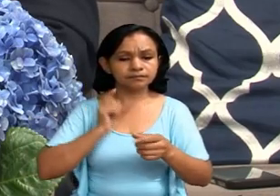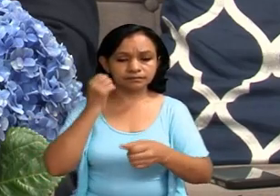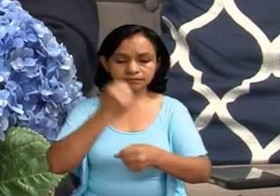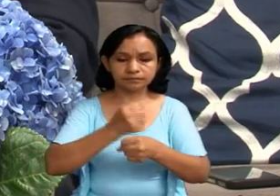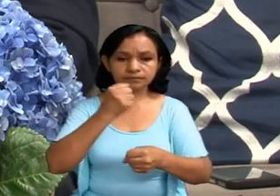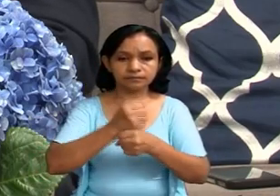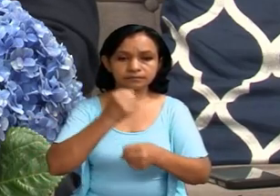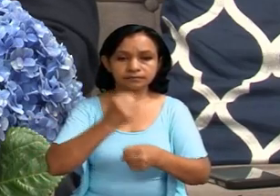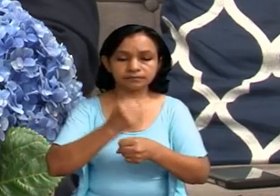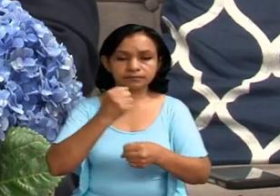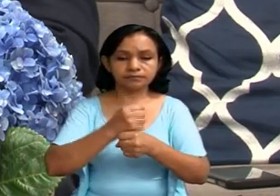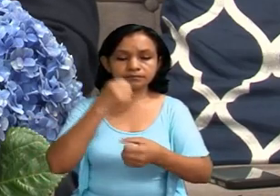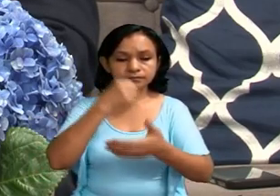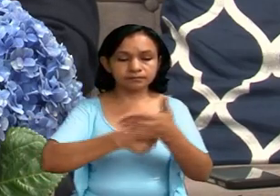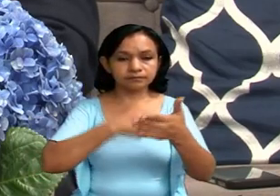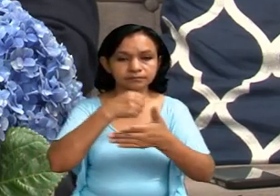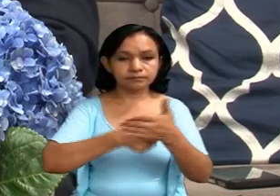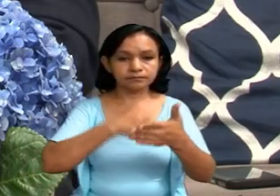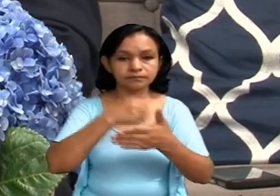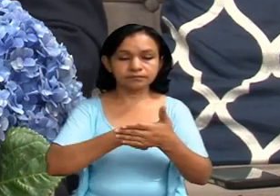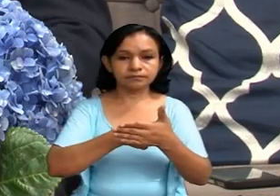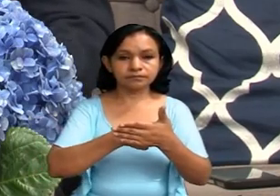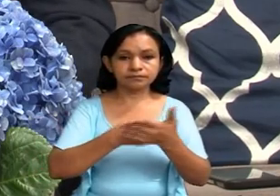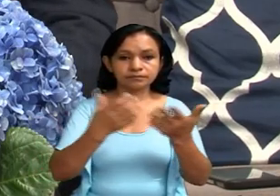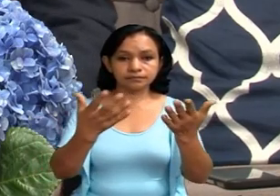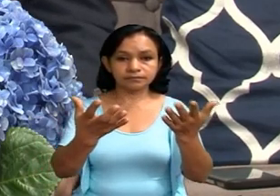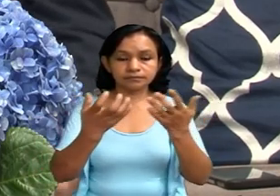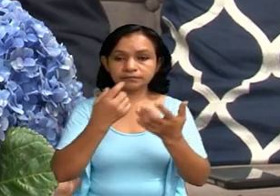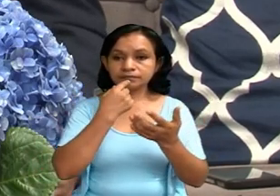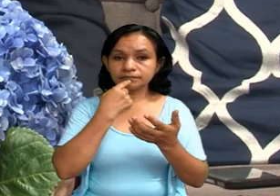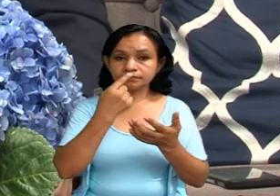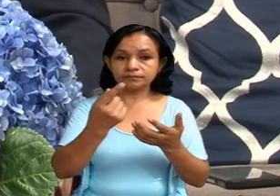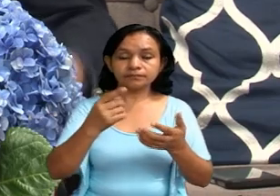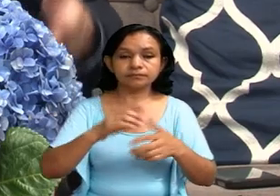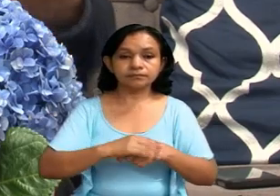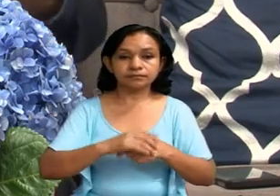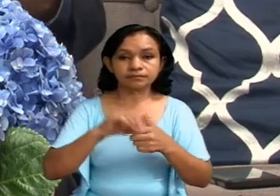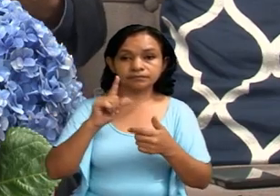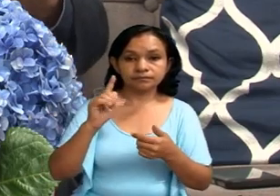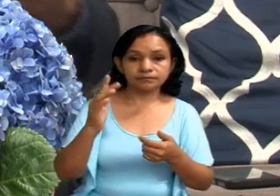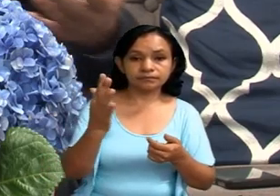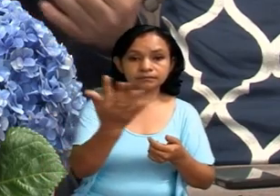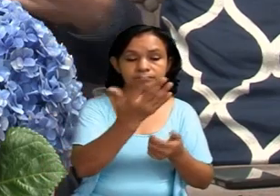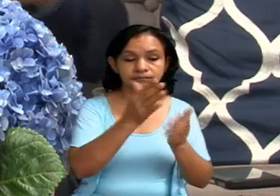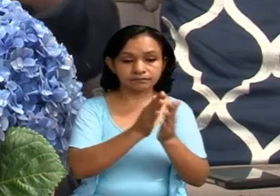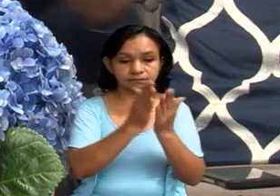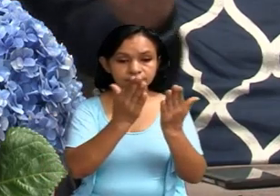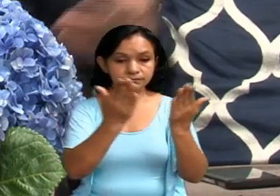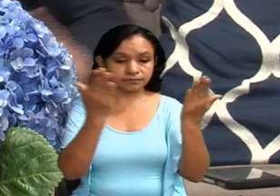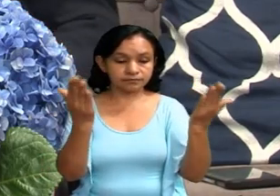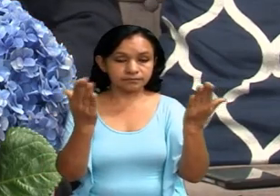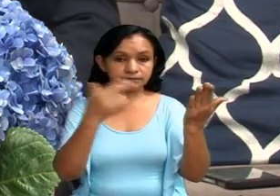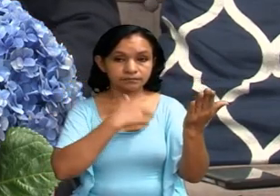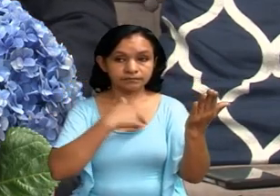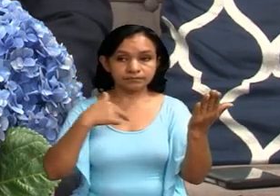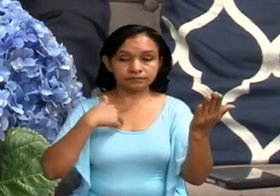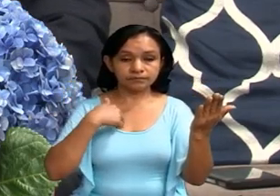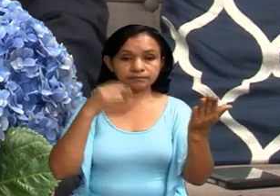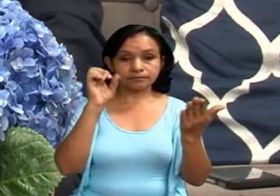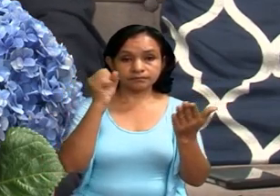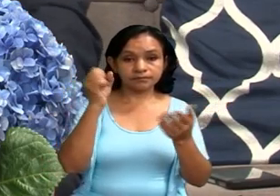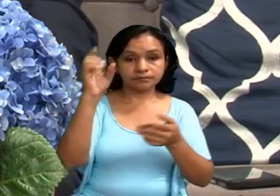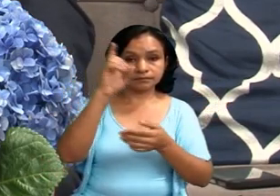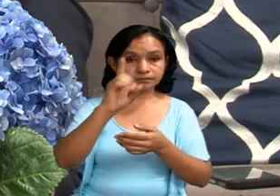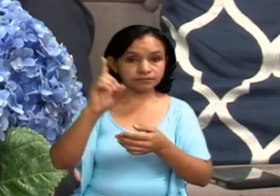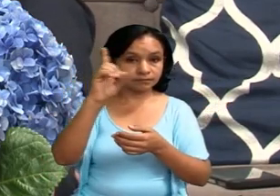trabajando, fortaleciendo. Y algo quería comentarte, que si nosotros vemos la cartelera o lo que pasa los fines de